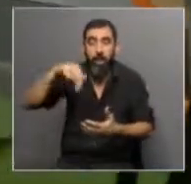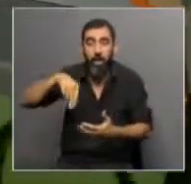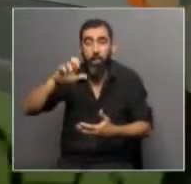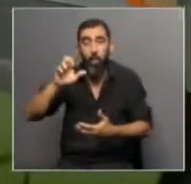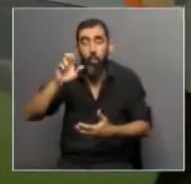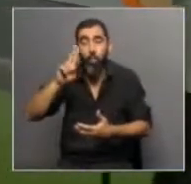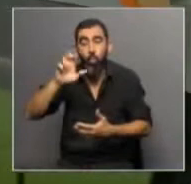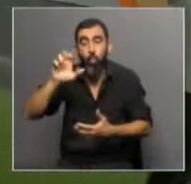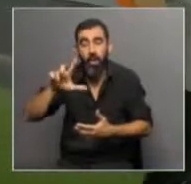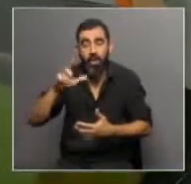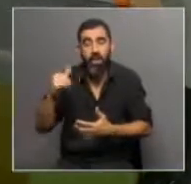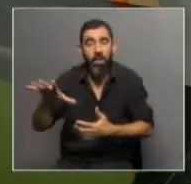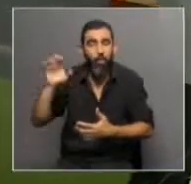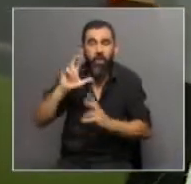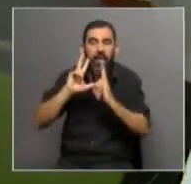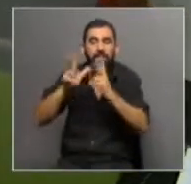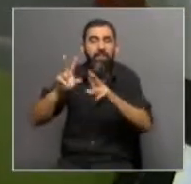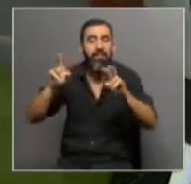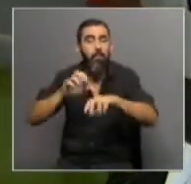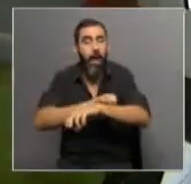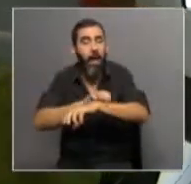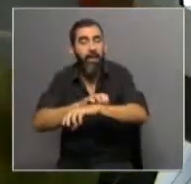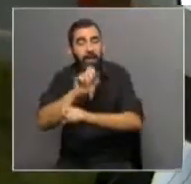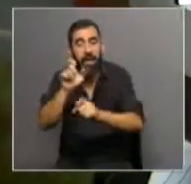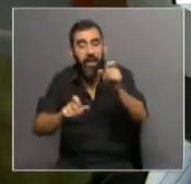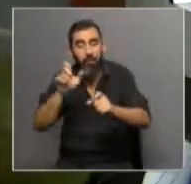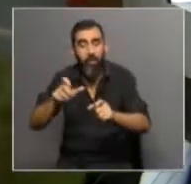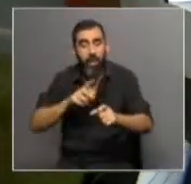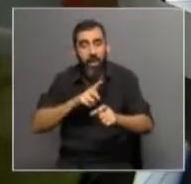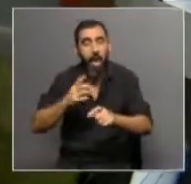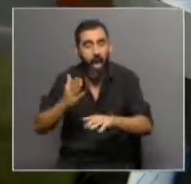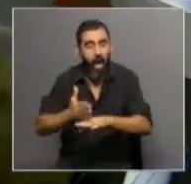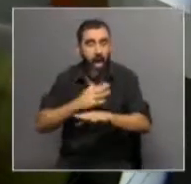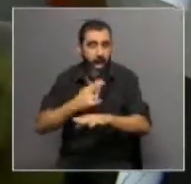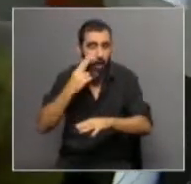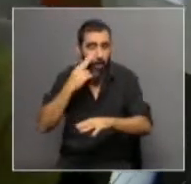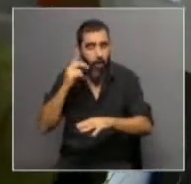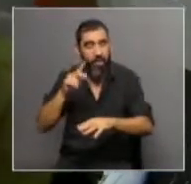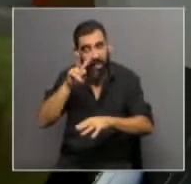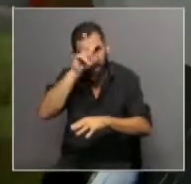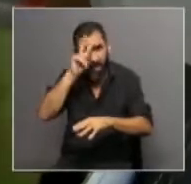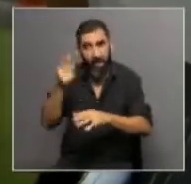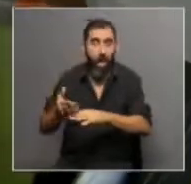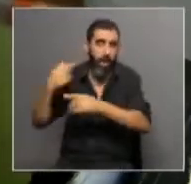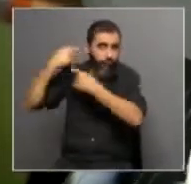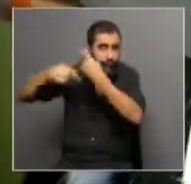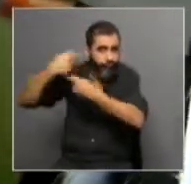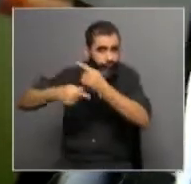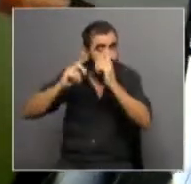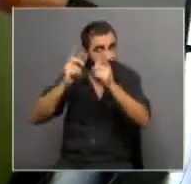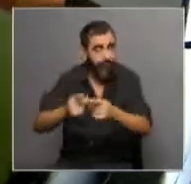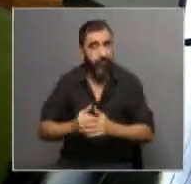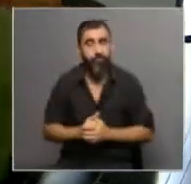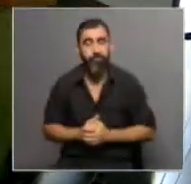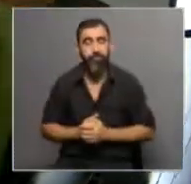Escuchen qué dicen sobre las alergias y las personas que tienen ancestría indígena. Ah, mirá, está bueno. Vemos la segunda parte del